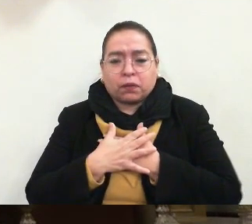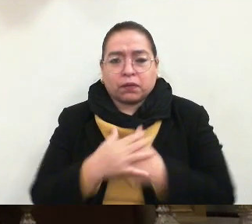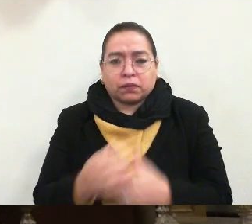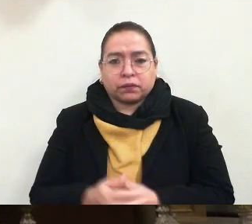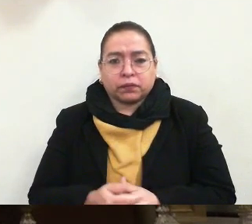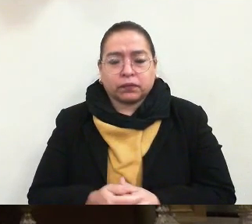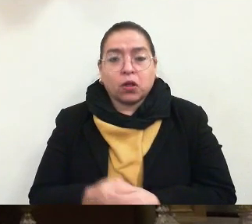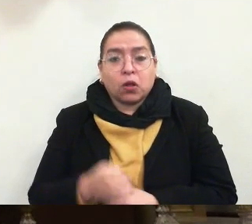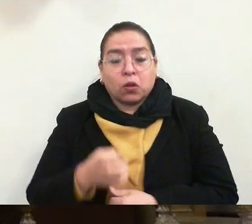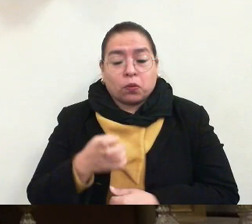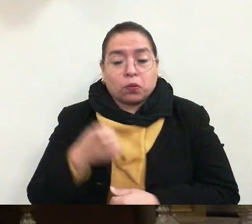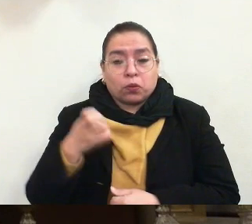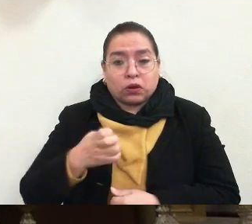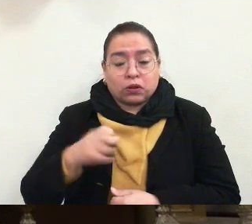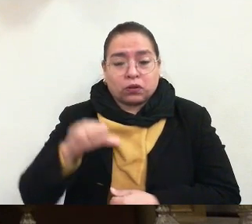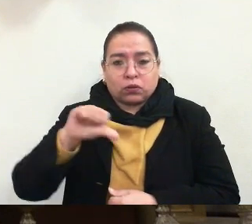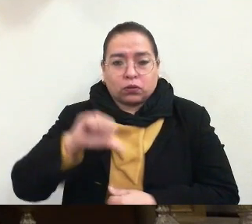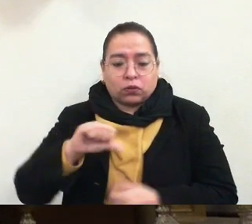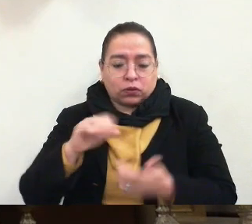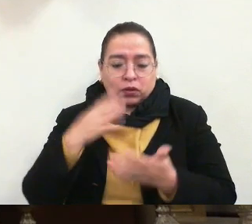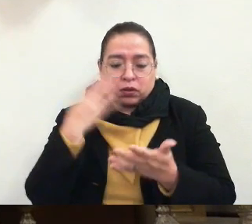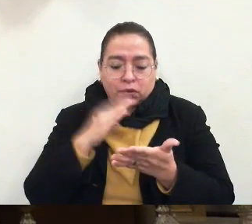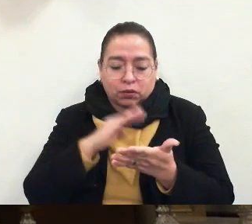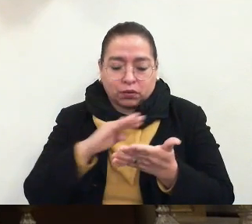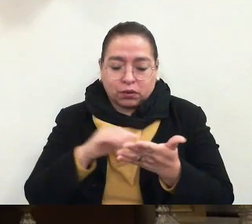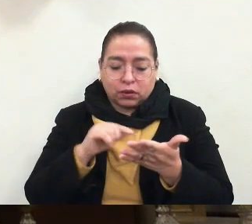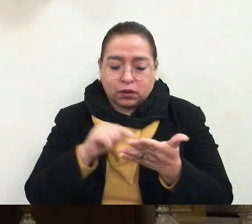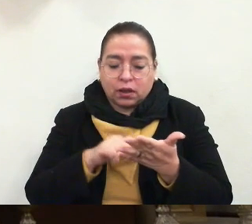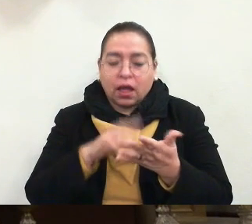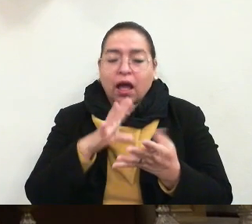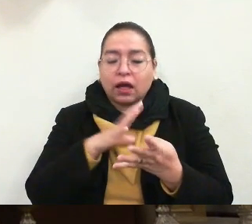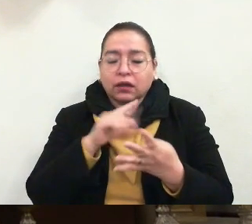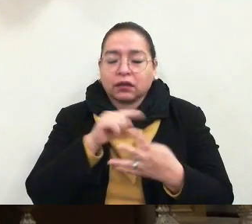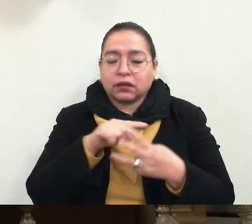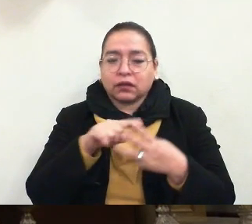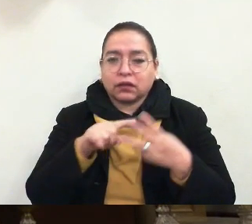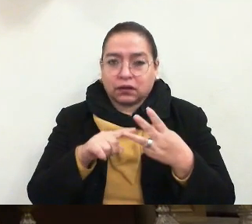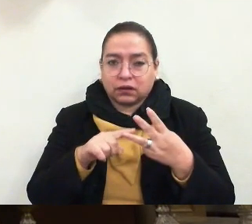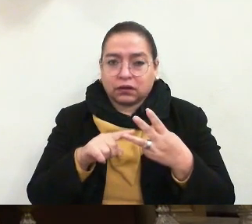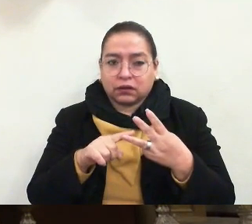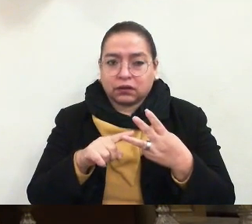Escrituras, hay 3 condiciones